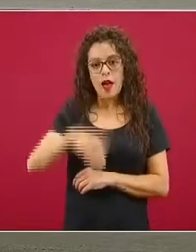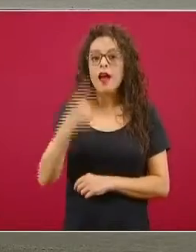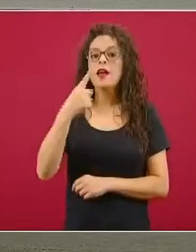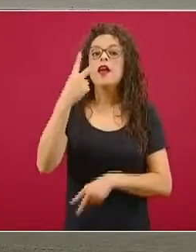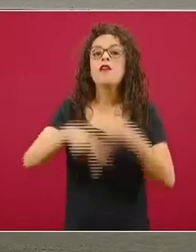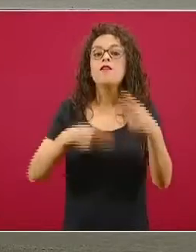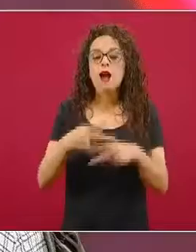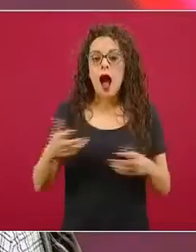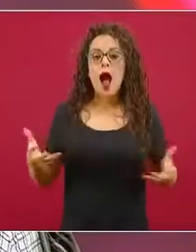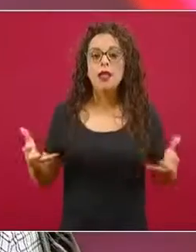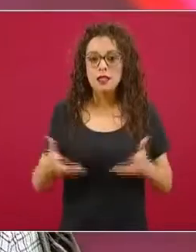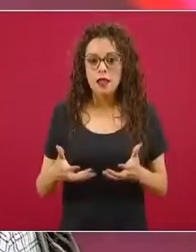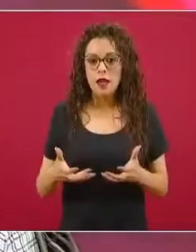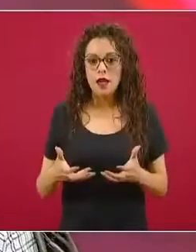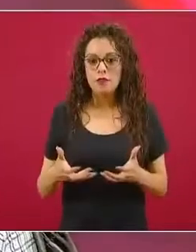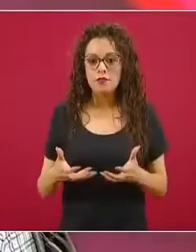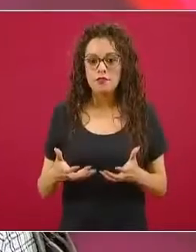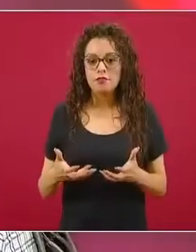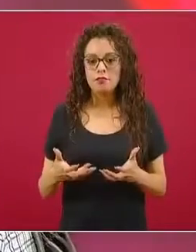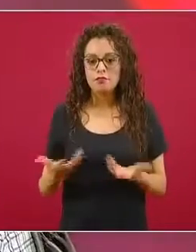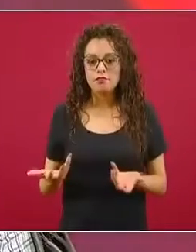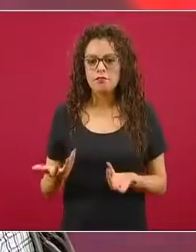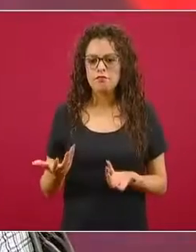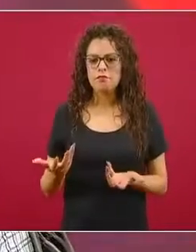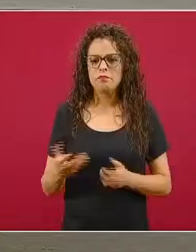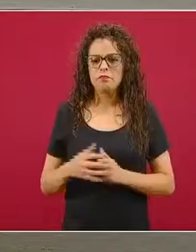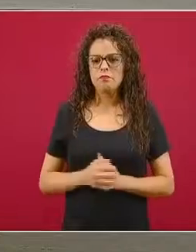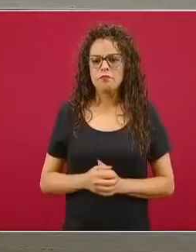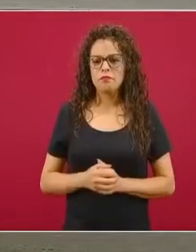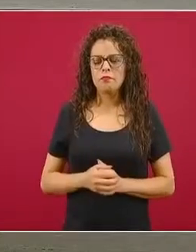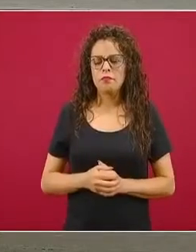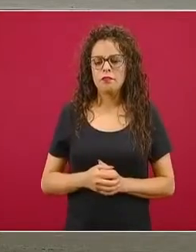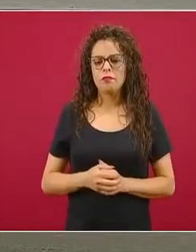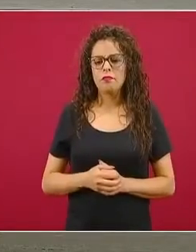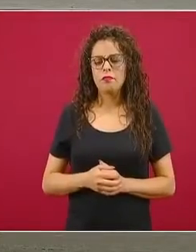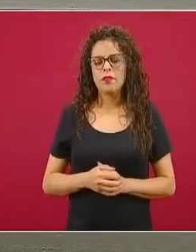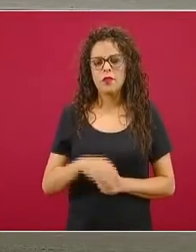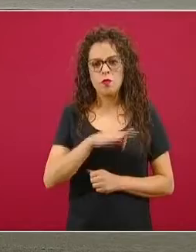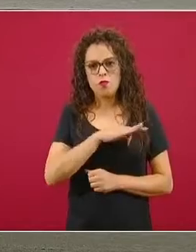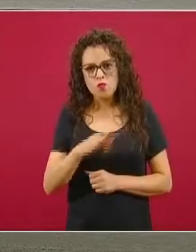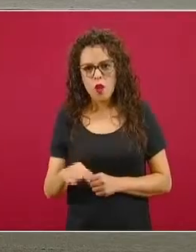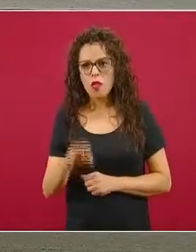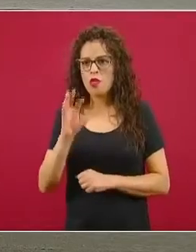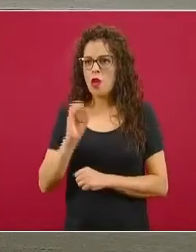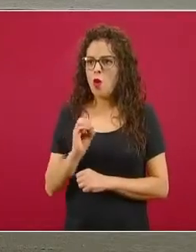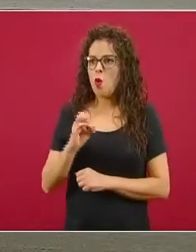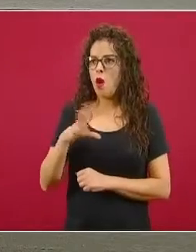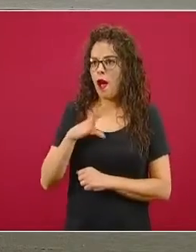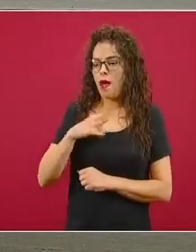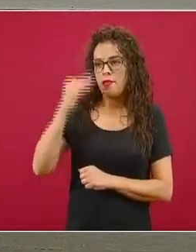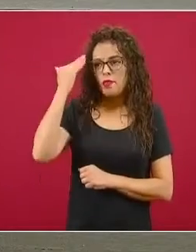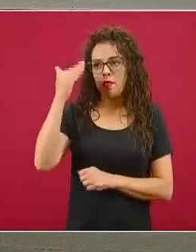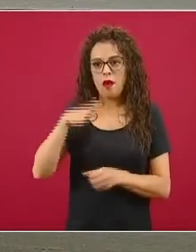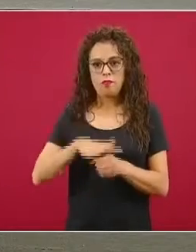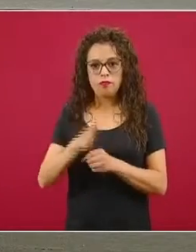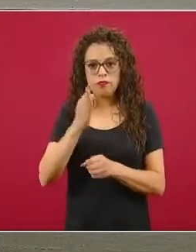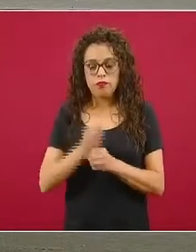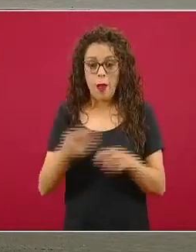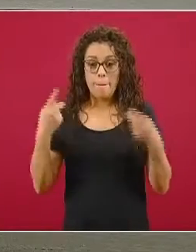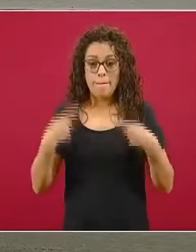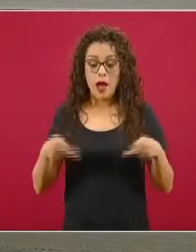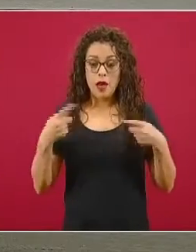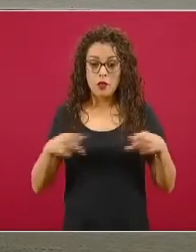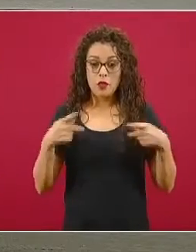acciones, no necesariamente o se puede o se tiene, digamos, el tiempo o la suficiencia de